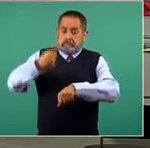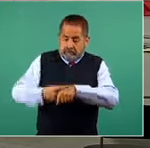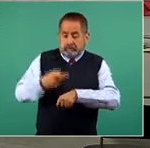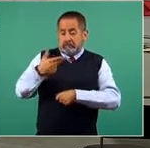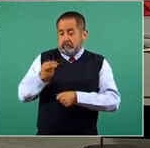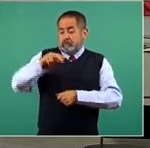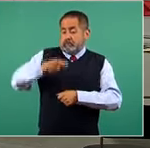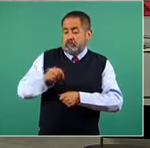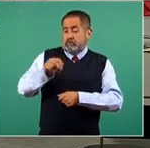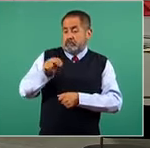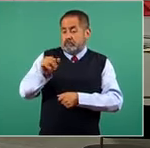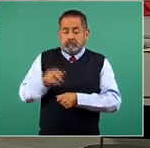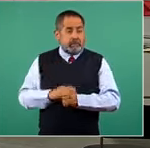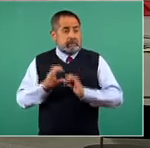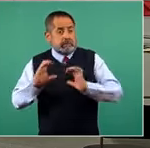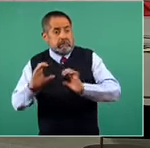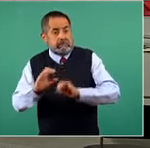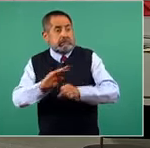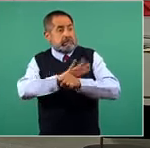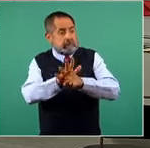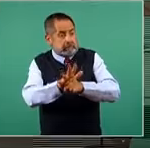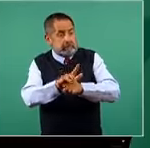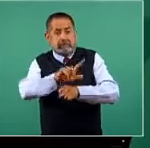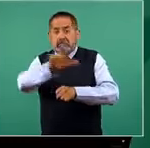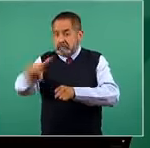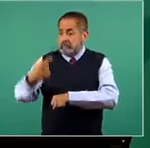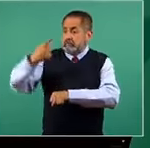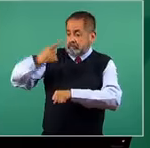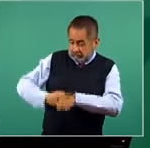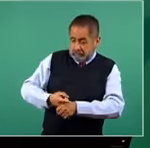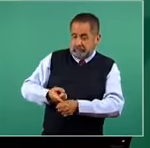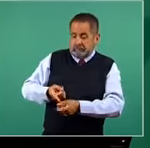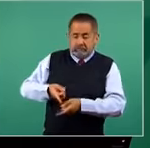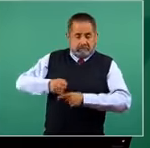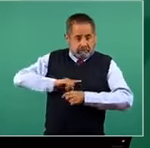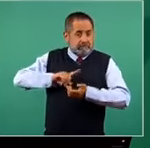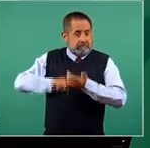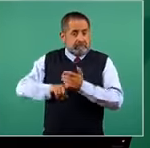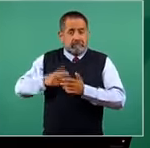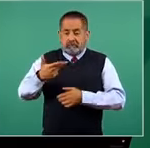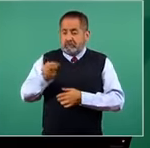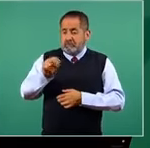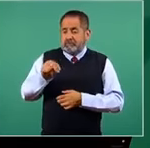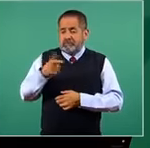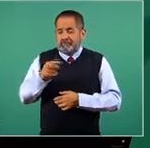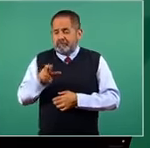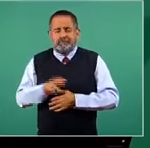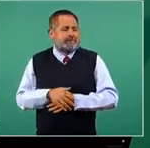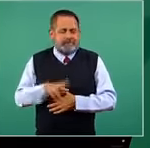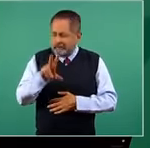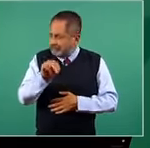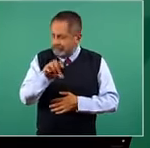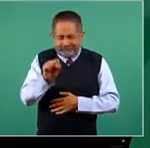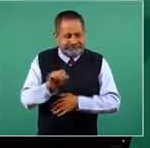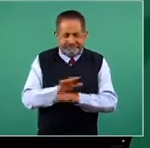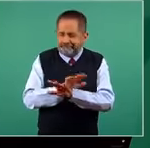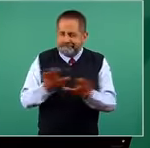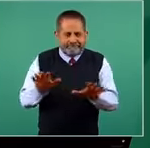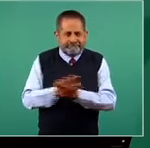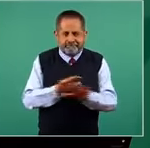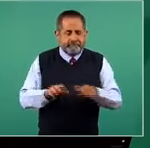de que cuidado porque vamos a tener todas las personas con COVID que tengan hongo negro. No es el caso.